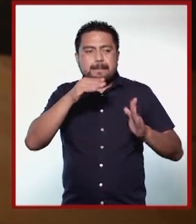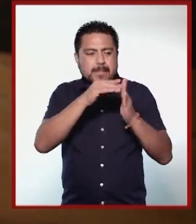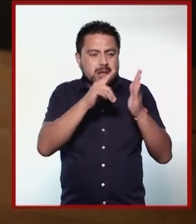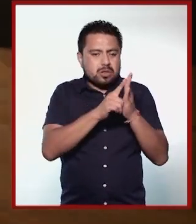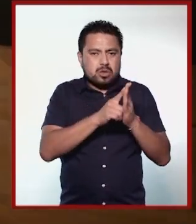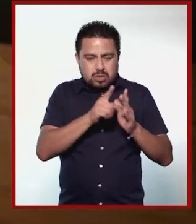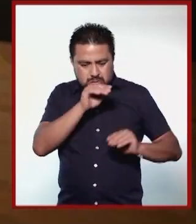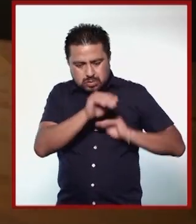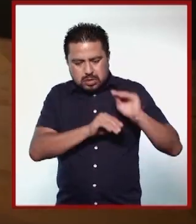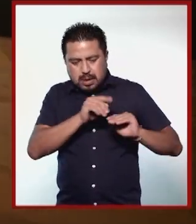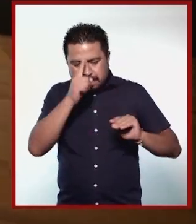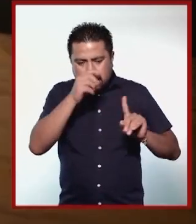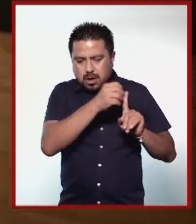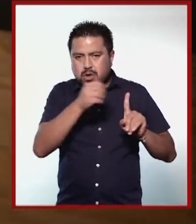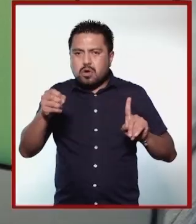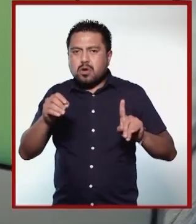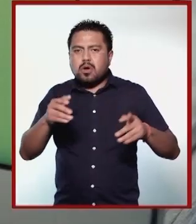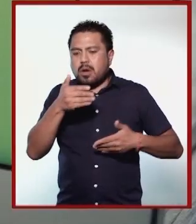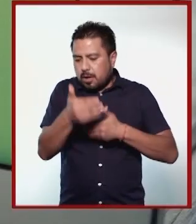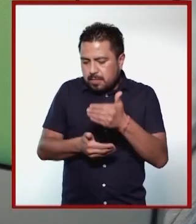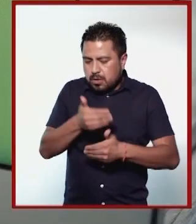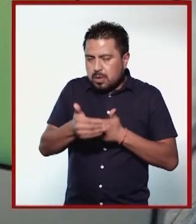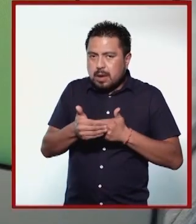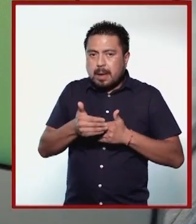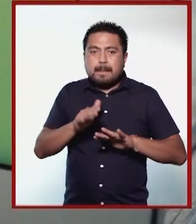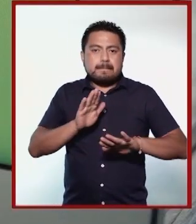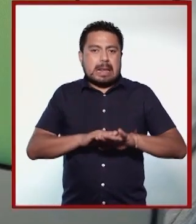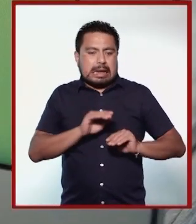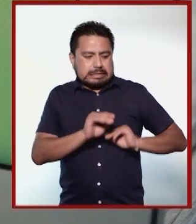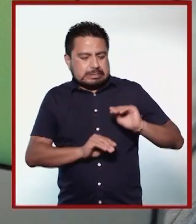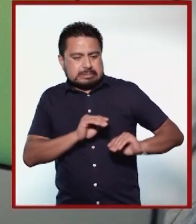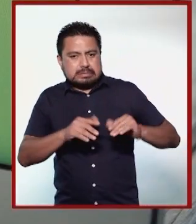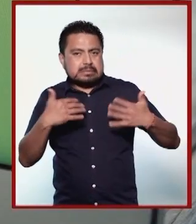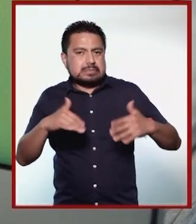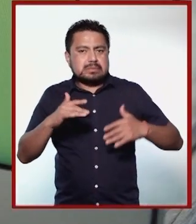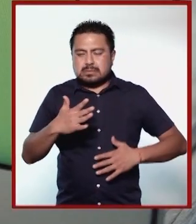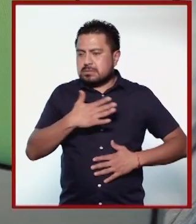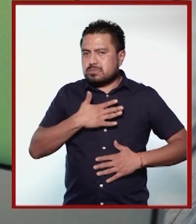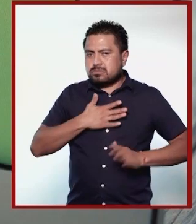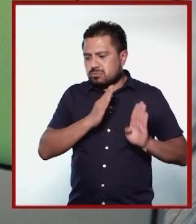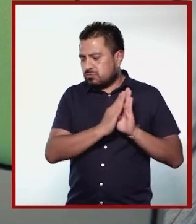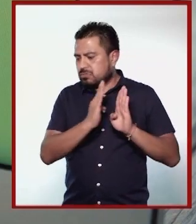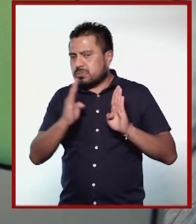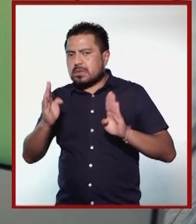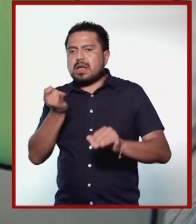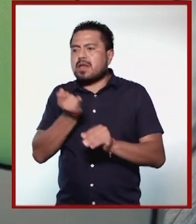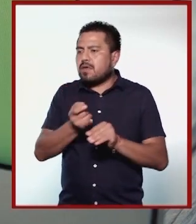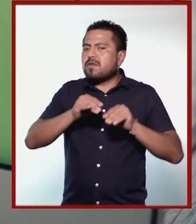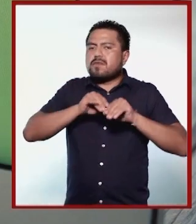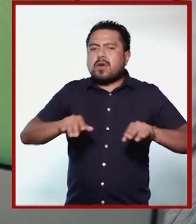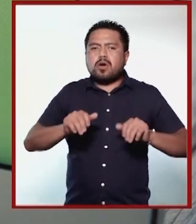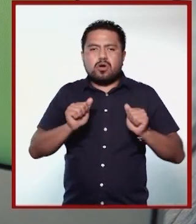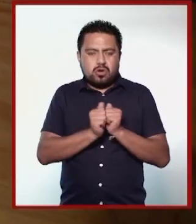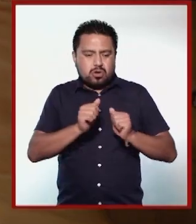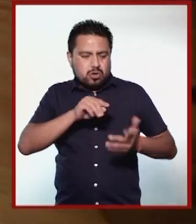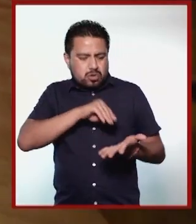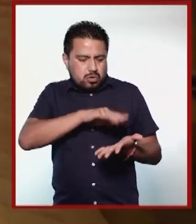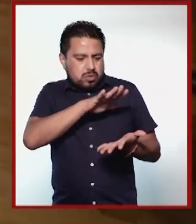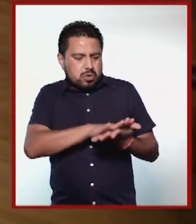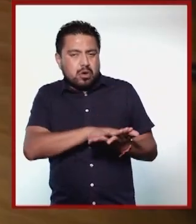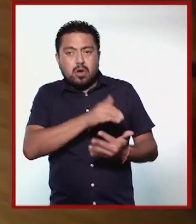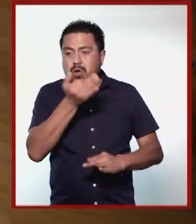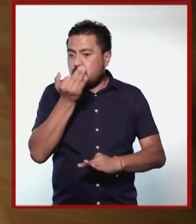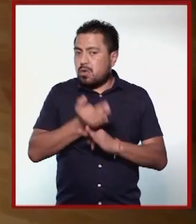métodos y estrategias para organizar y procesar de manera estructurada nuestros archivos, información y contenido.